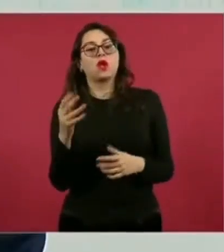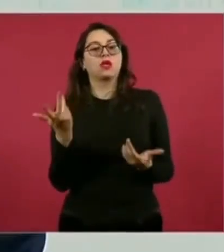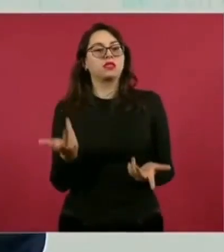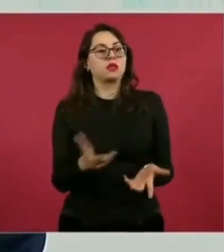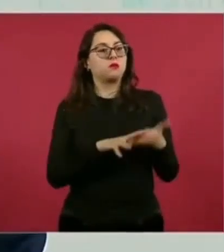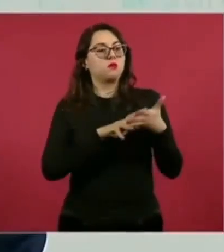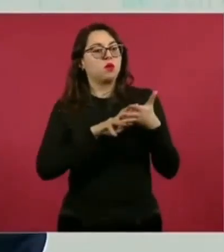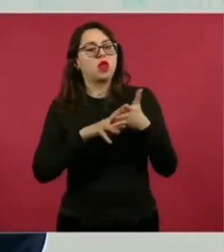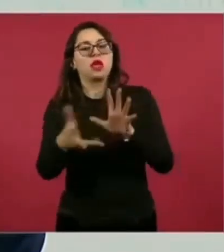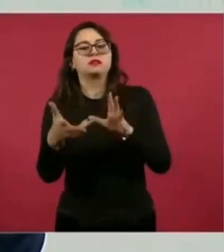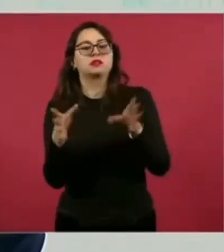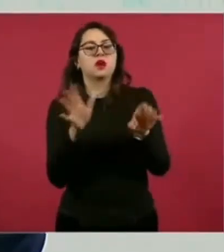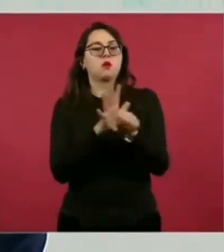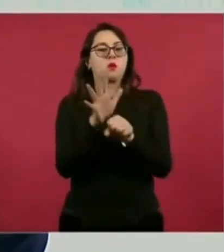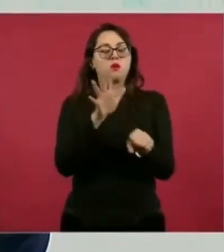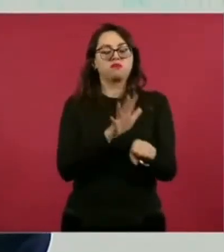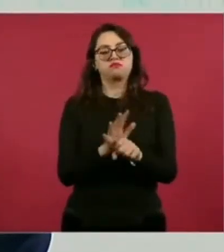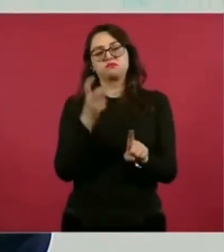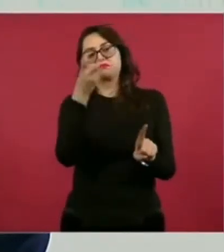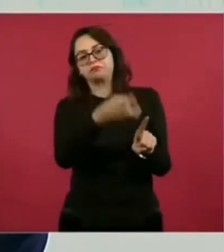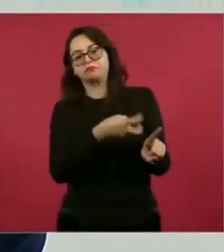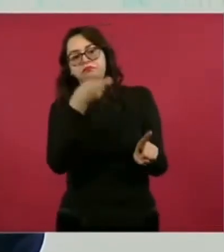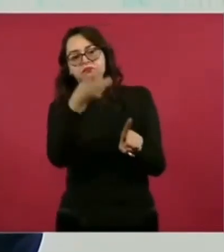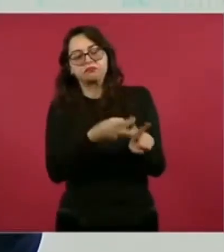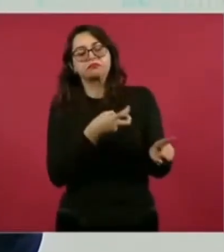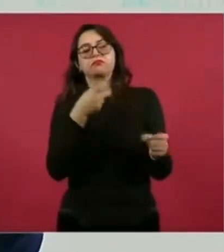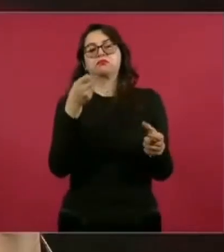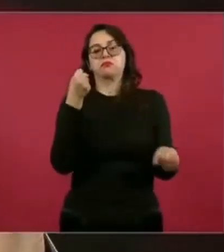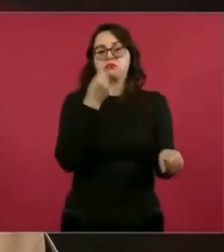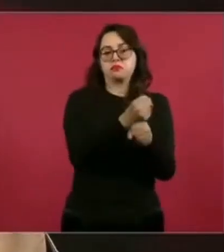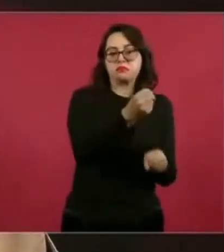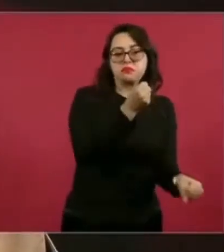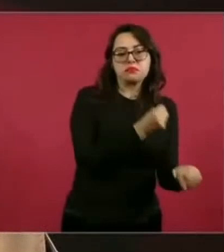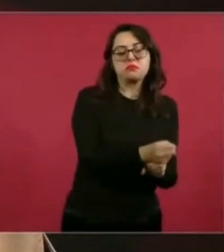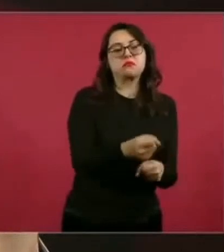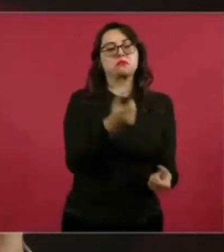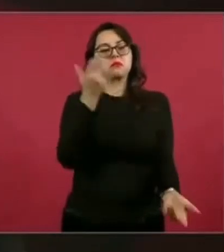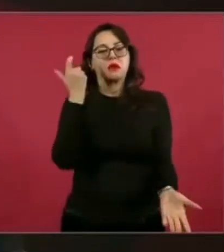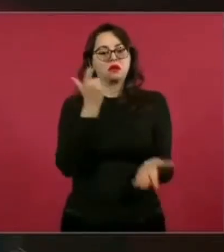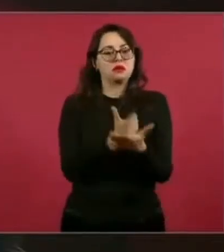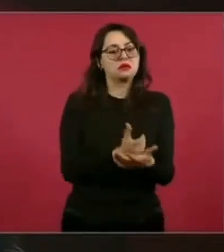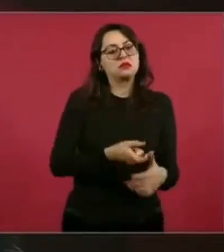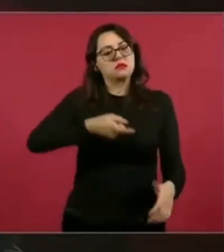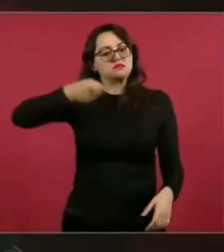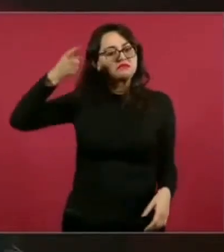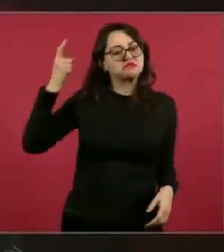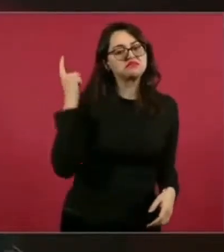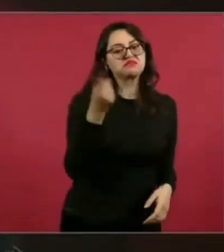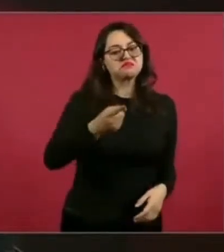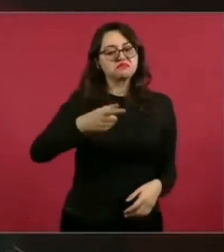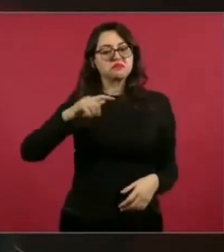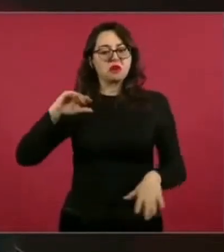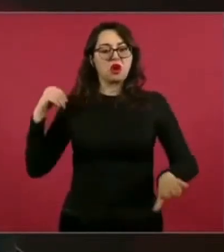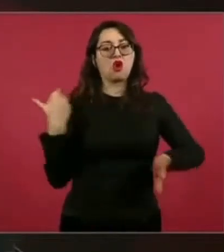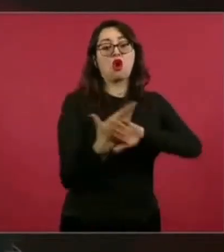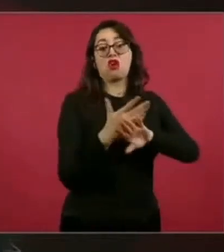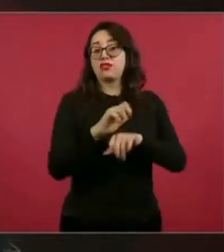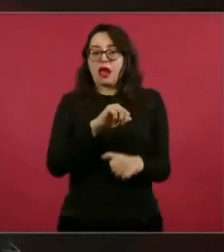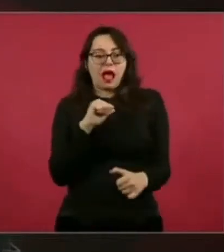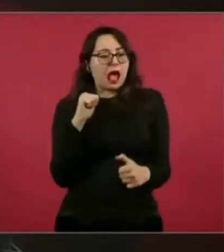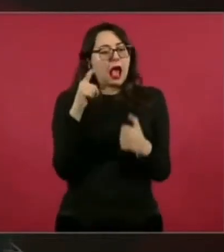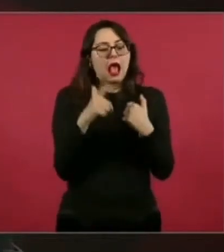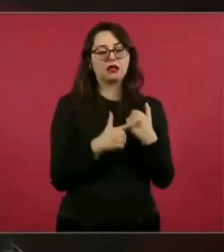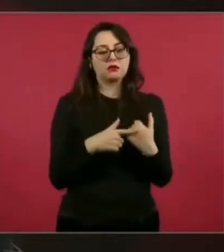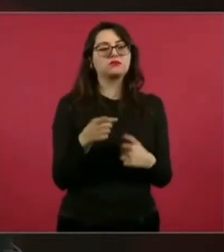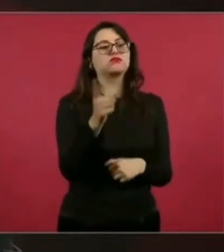psicológicas, morales o económicas, incluyen amenazas o hostigamientos por el simple hecho de realizar su trabajo,